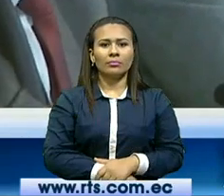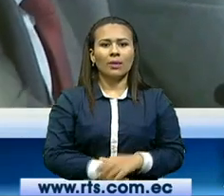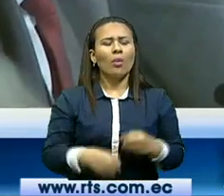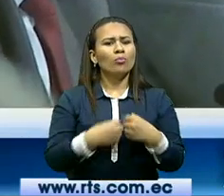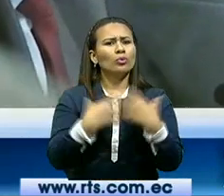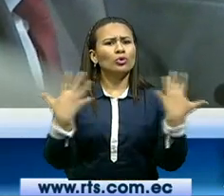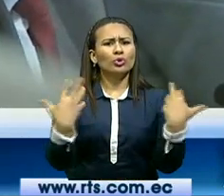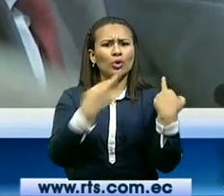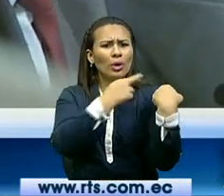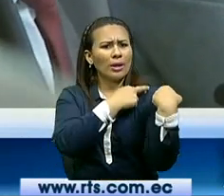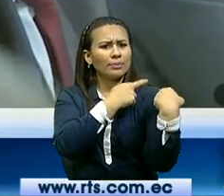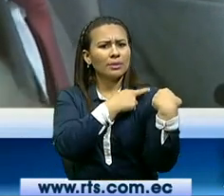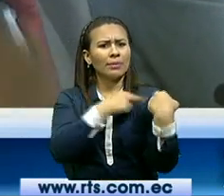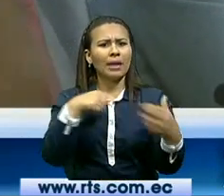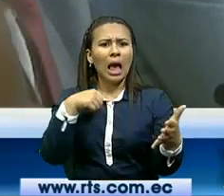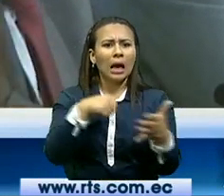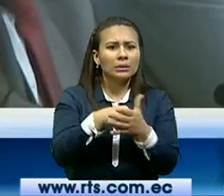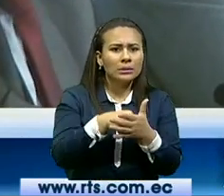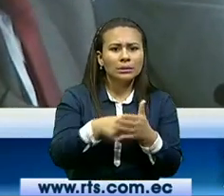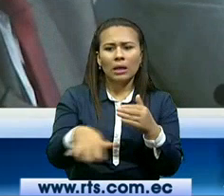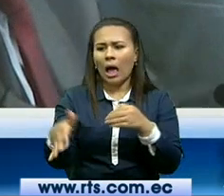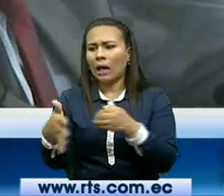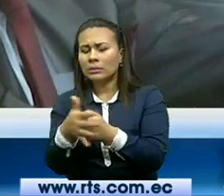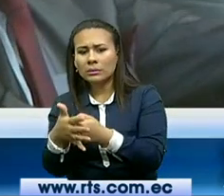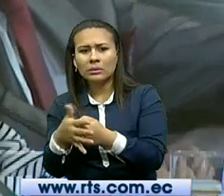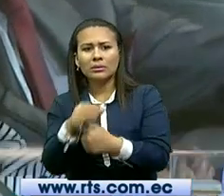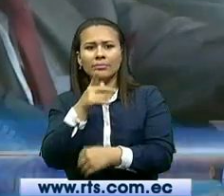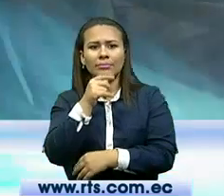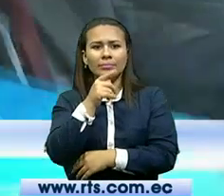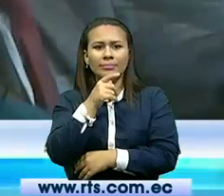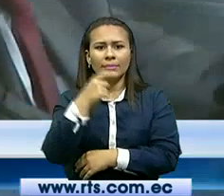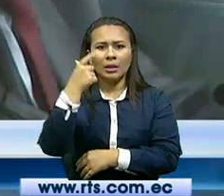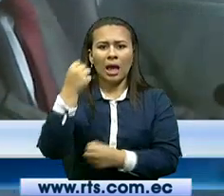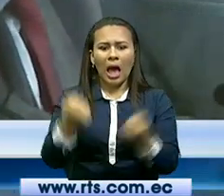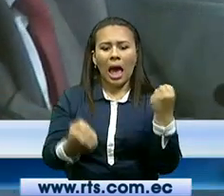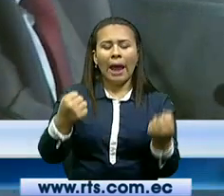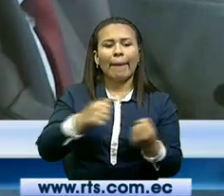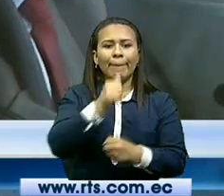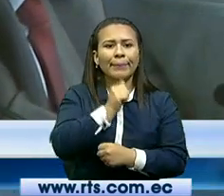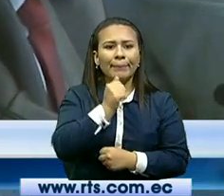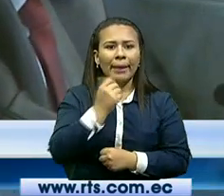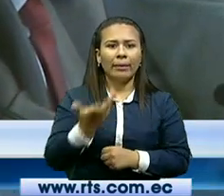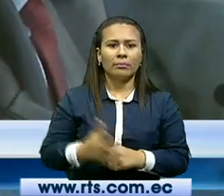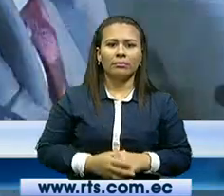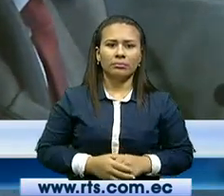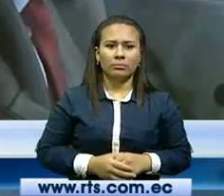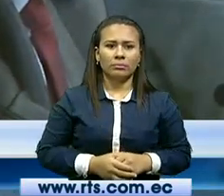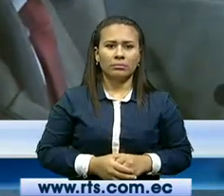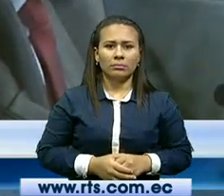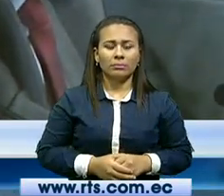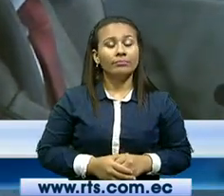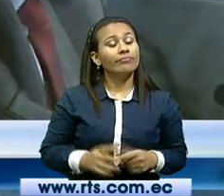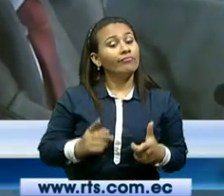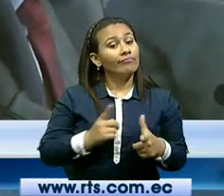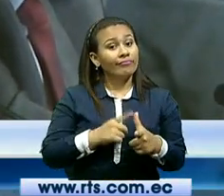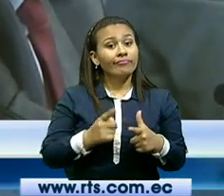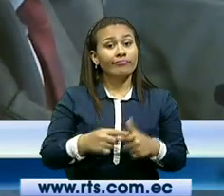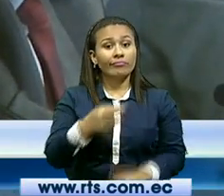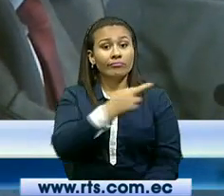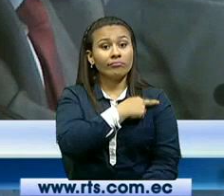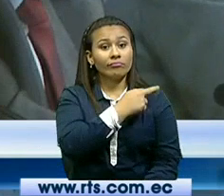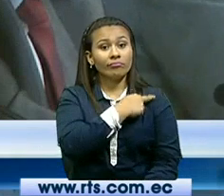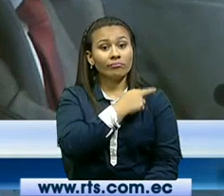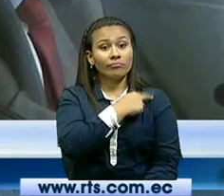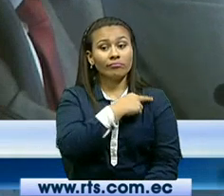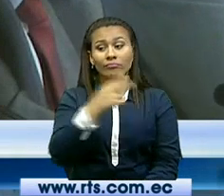responsables de estos accidentes de tránsito son los vehículos particulares. Y entonces la responsabilidad